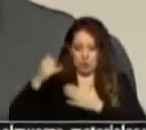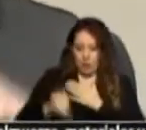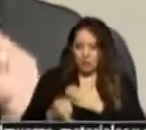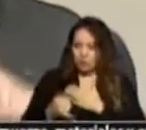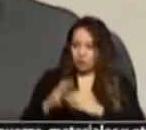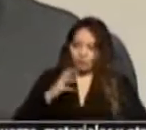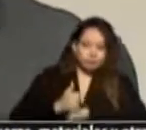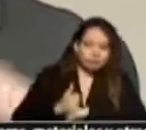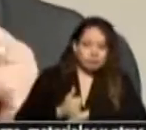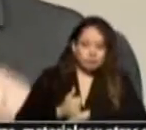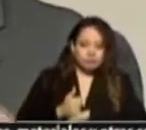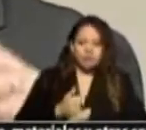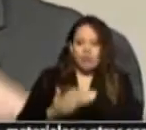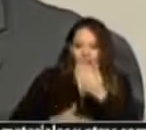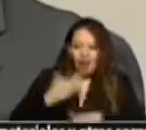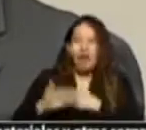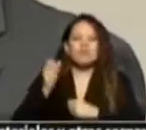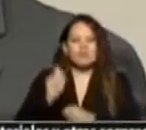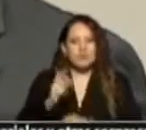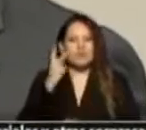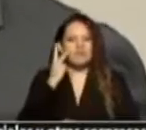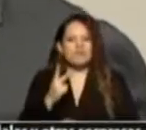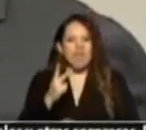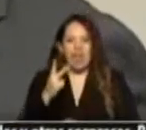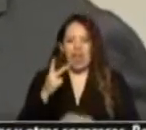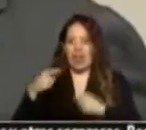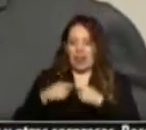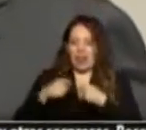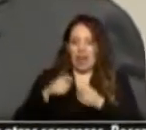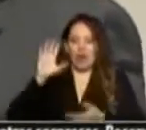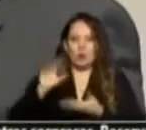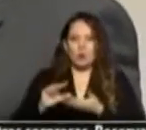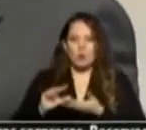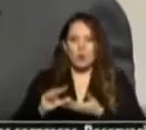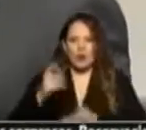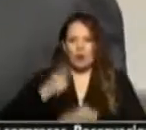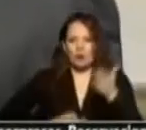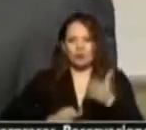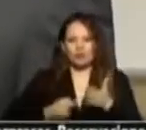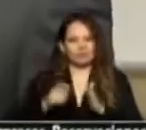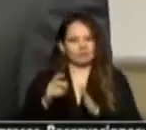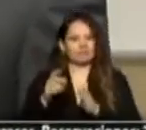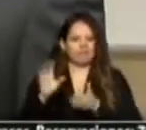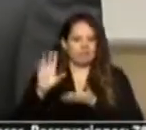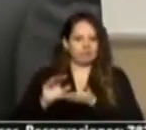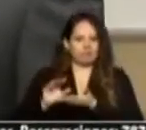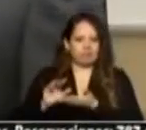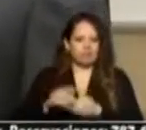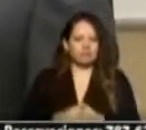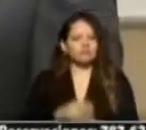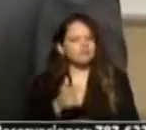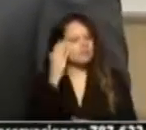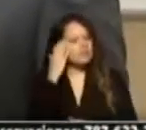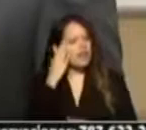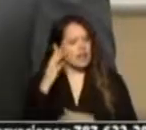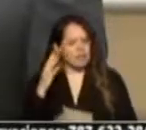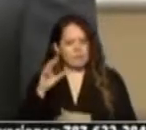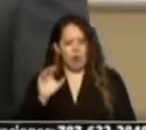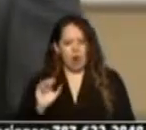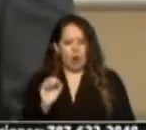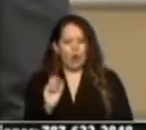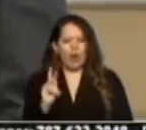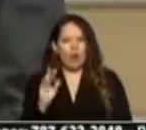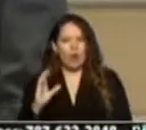factura de energía que todos perseguimos y que todos necesitamos. Finalmente, en la mente de muchos televidentes está lo que ocurrió en Oklahoma con esos tornados y un poco